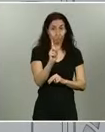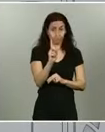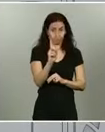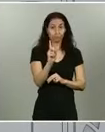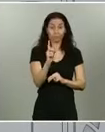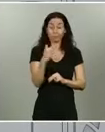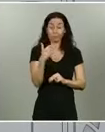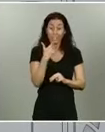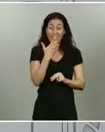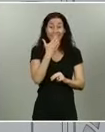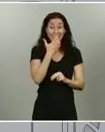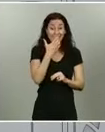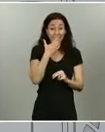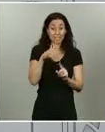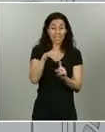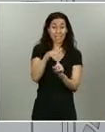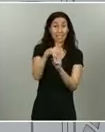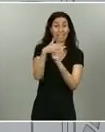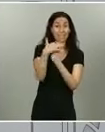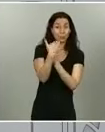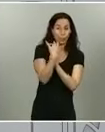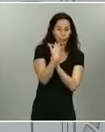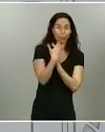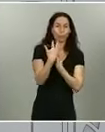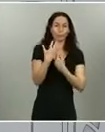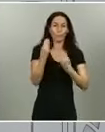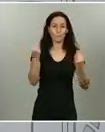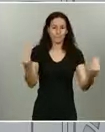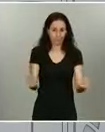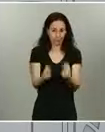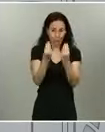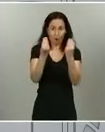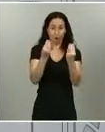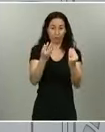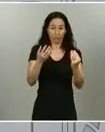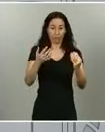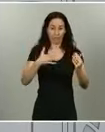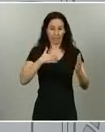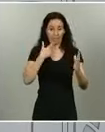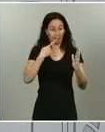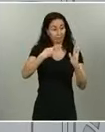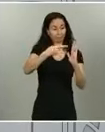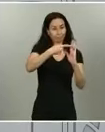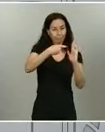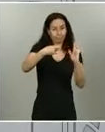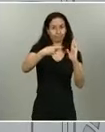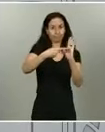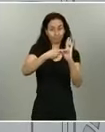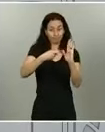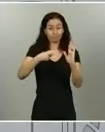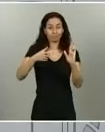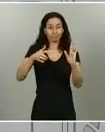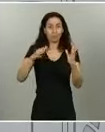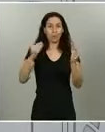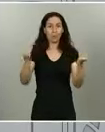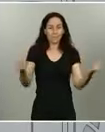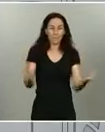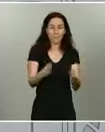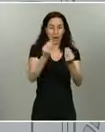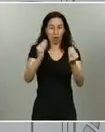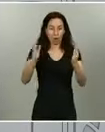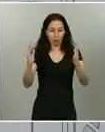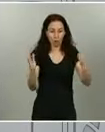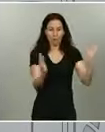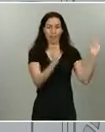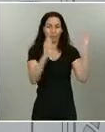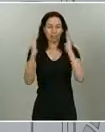las restricciones que teníamos hasta ahora mismo de la movilidad no implica que el riesgo sea cero. Todavía existe